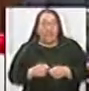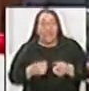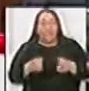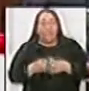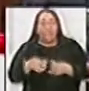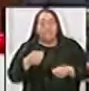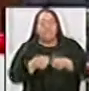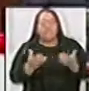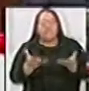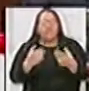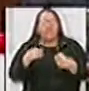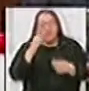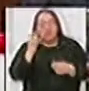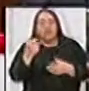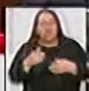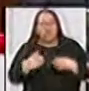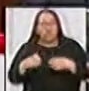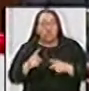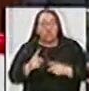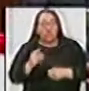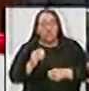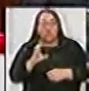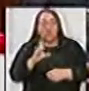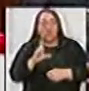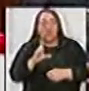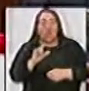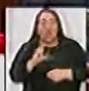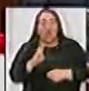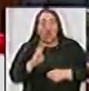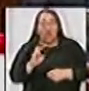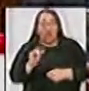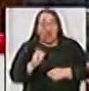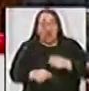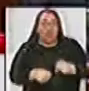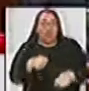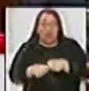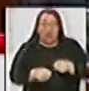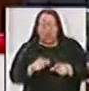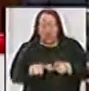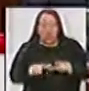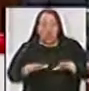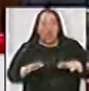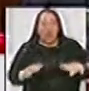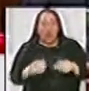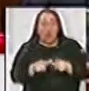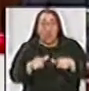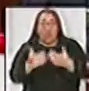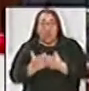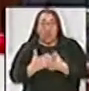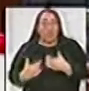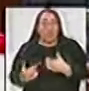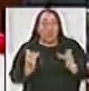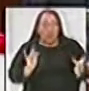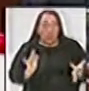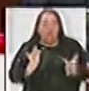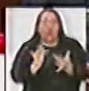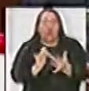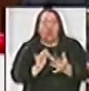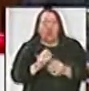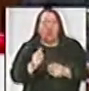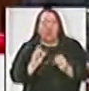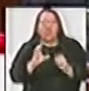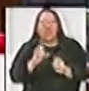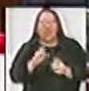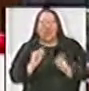privado invierte donde cree que debería haber una ciclovía y solamente es por su entorno, esto no necesariamente conecta con el resto de